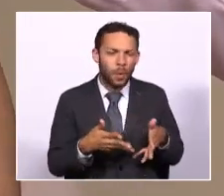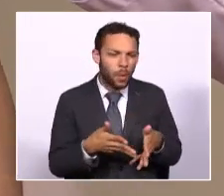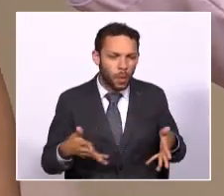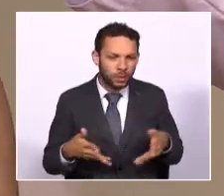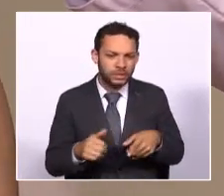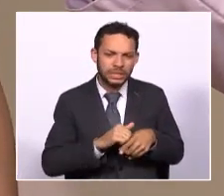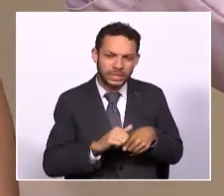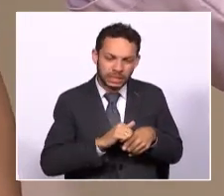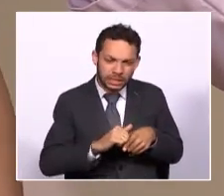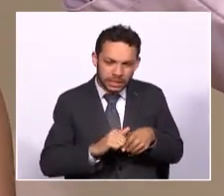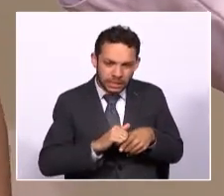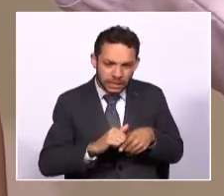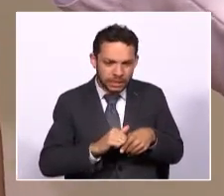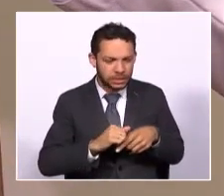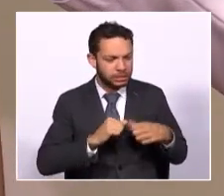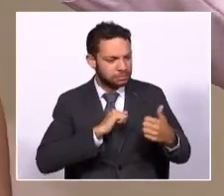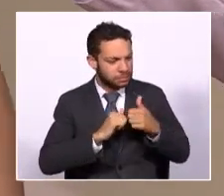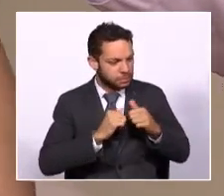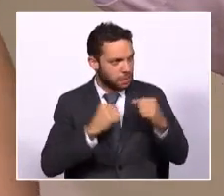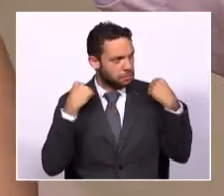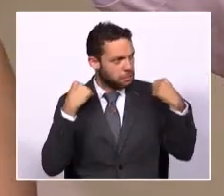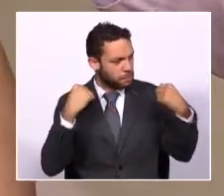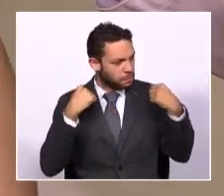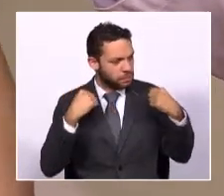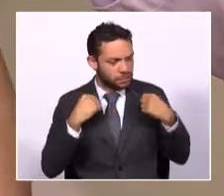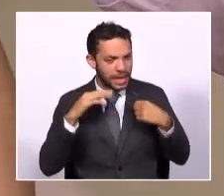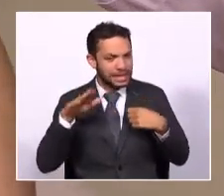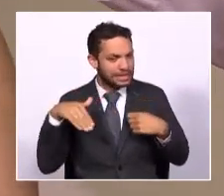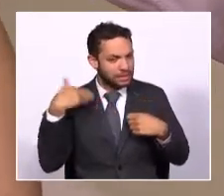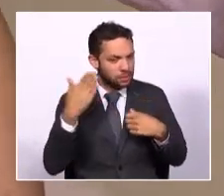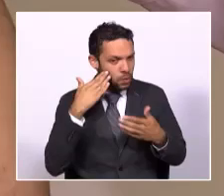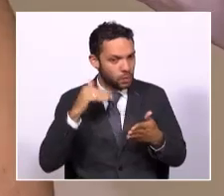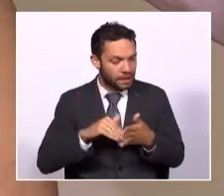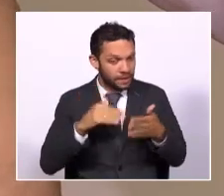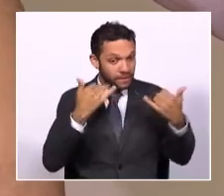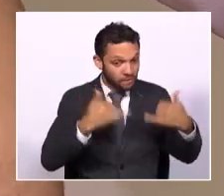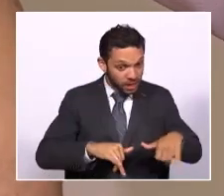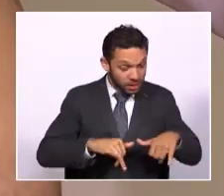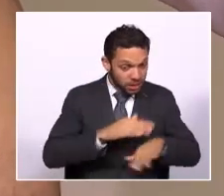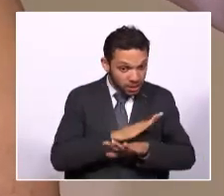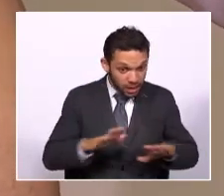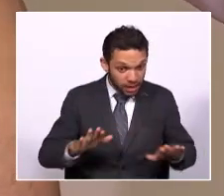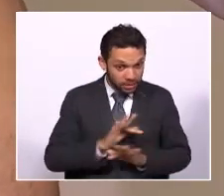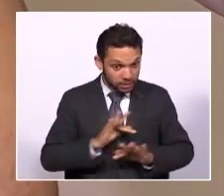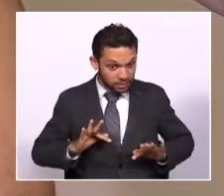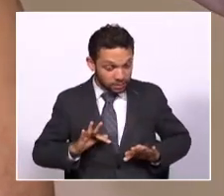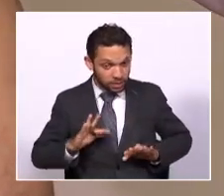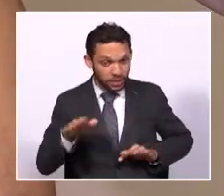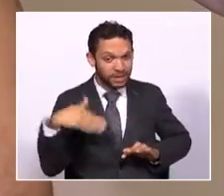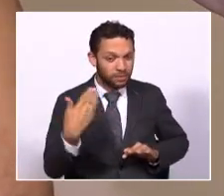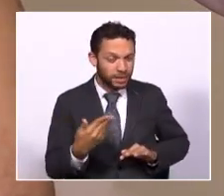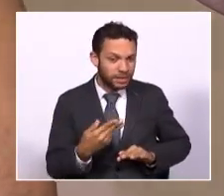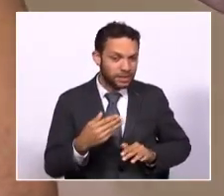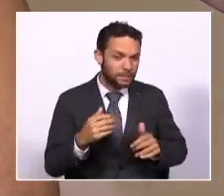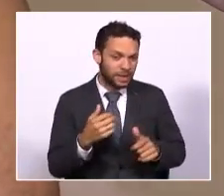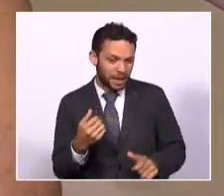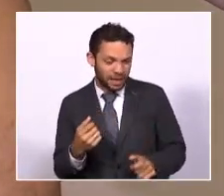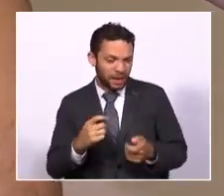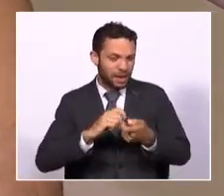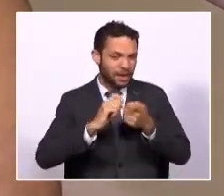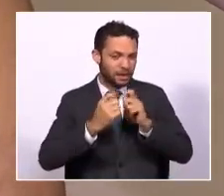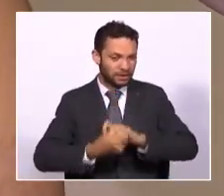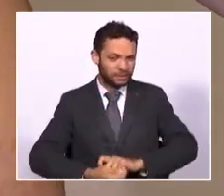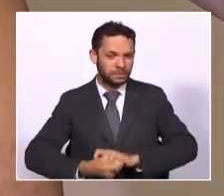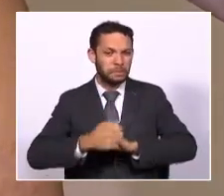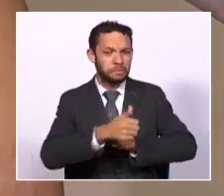plan casero, y poderlo hacer nuevamente después, al terminar, y poder tener un criterio frente a cuánto han disminuido